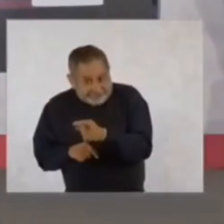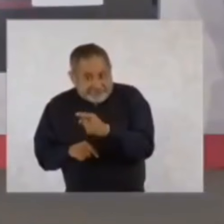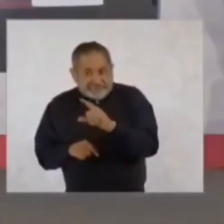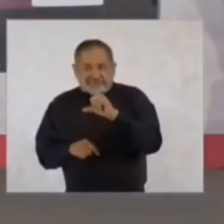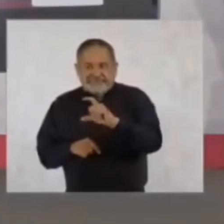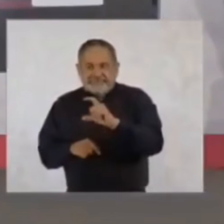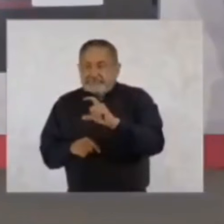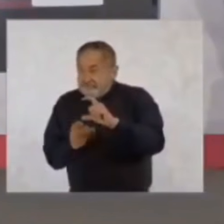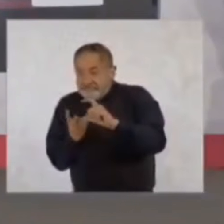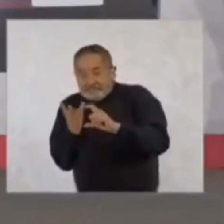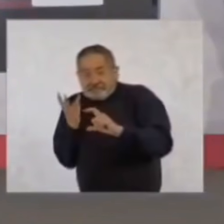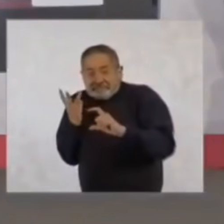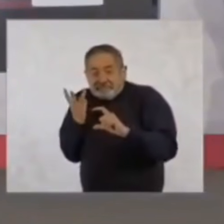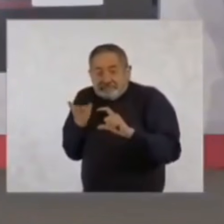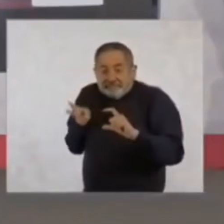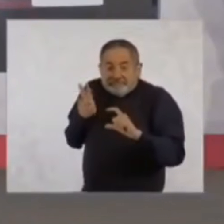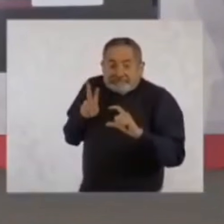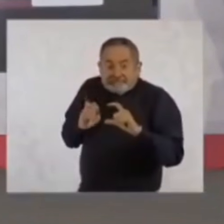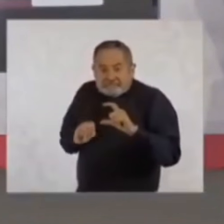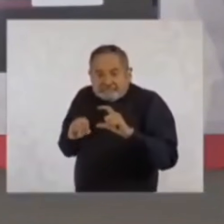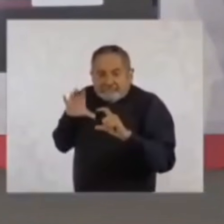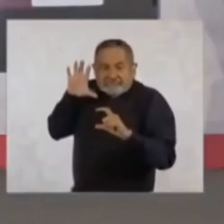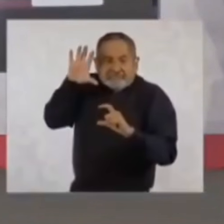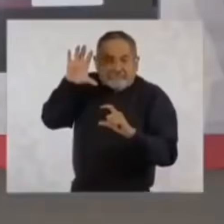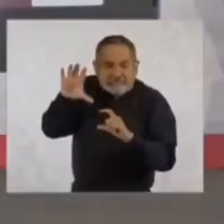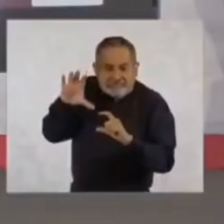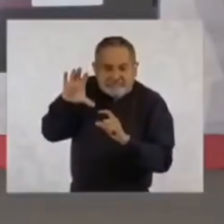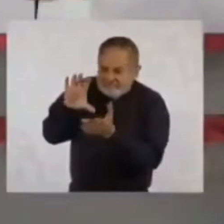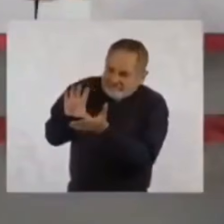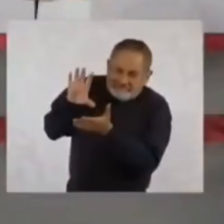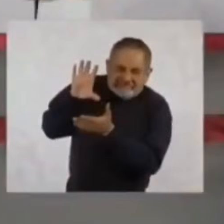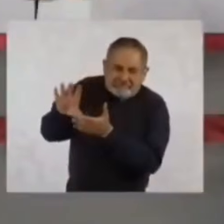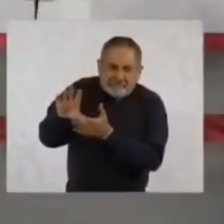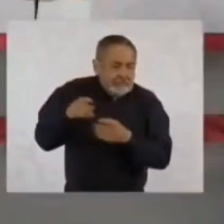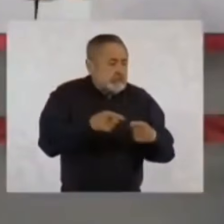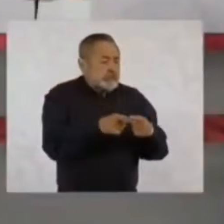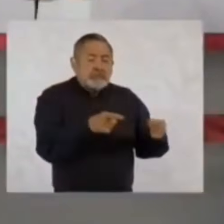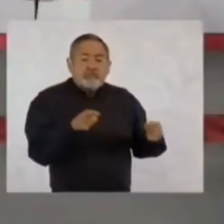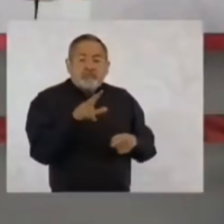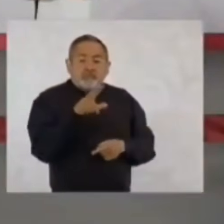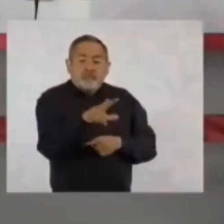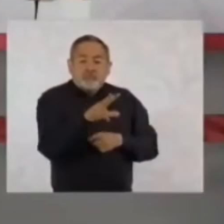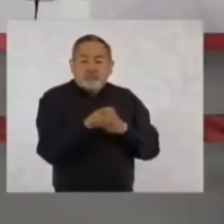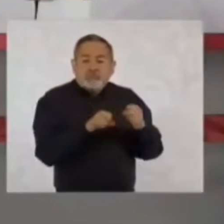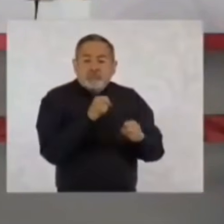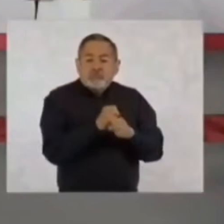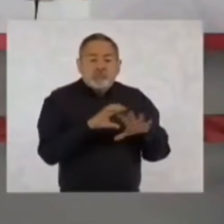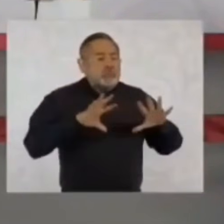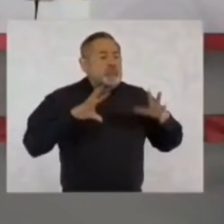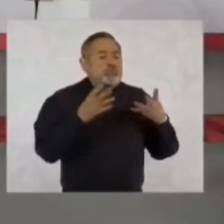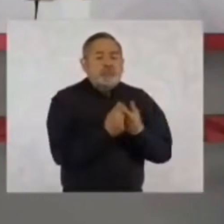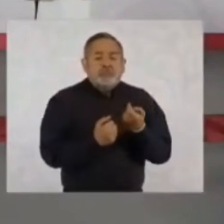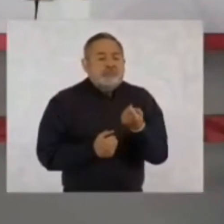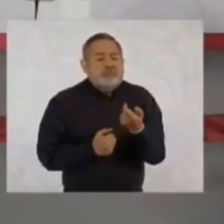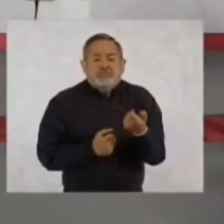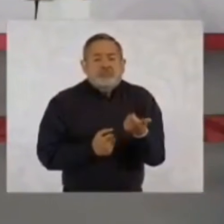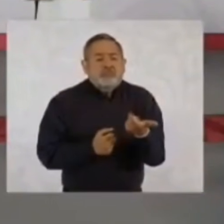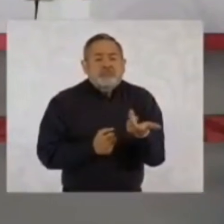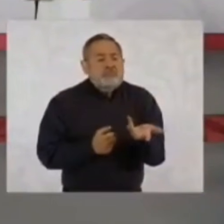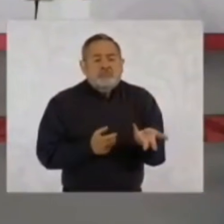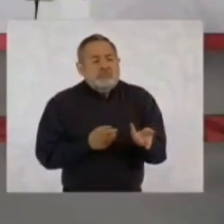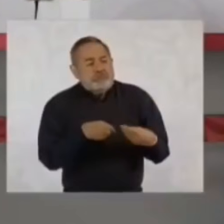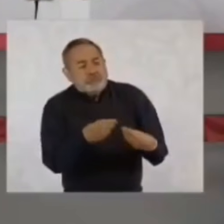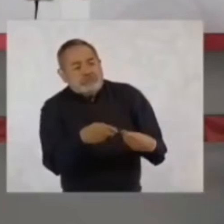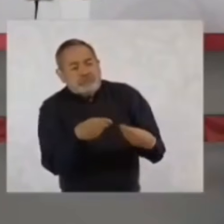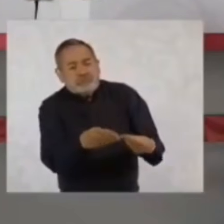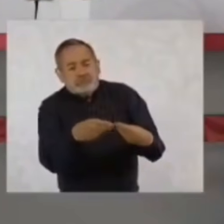3 veces superior a lo que se invirtió en 18 años. Adelante, regresamos a donde estábamos. Ahí está.